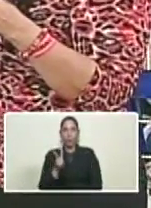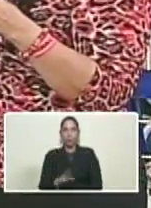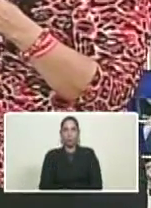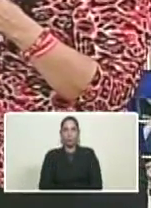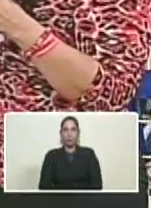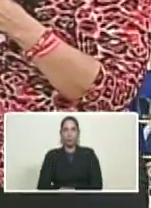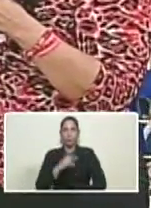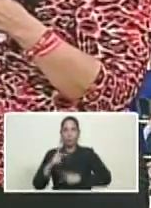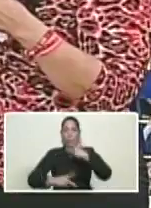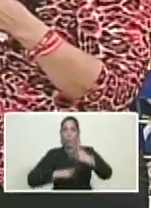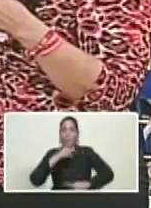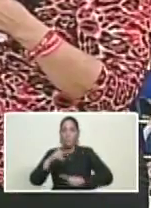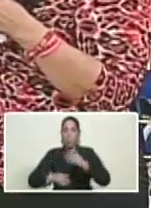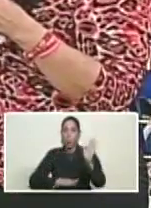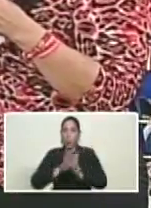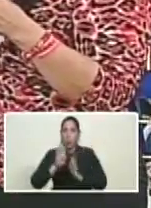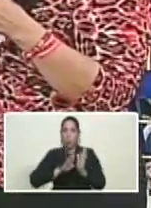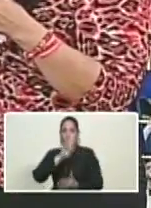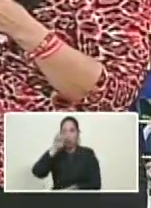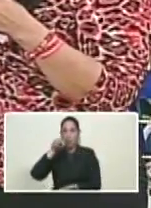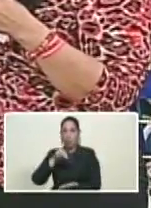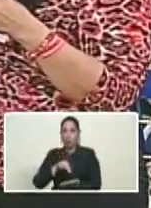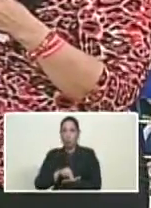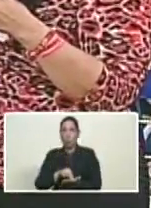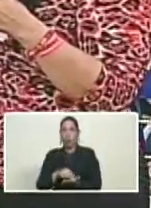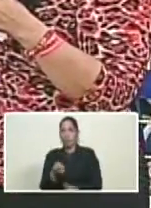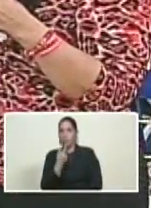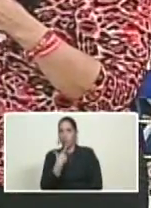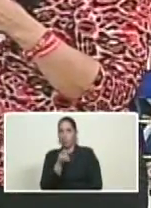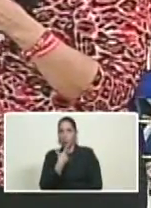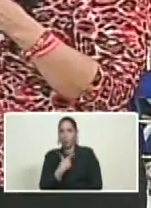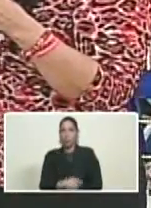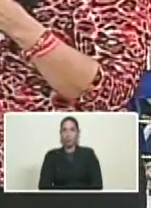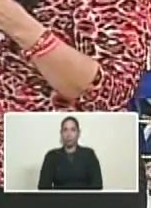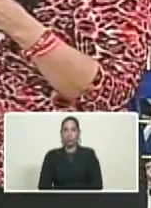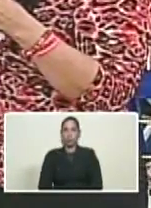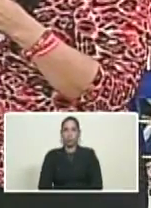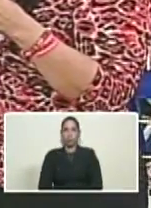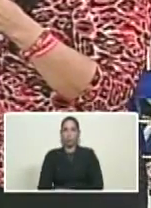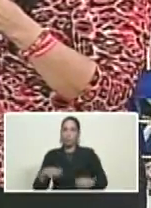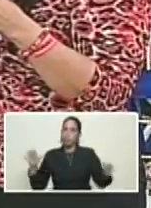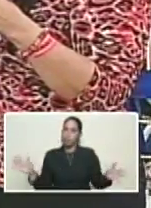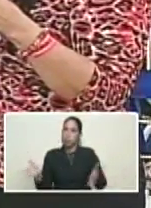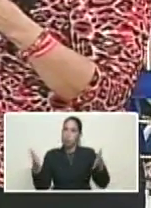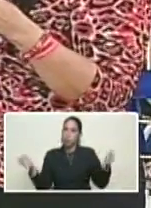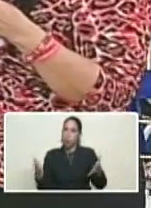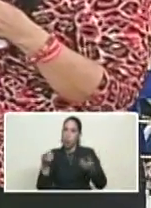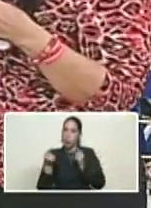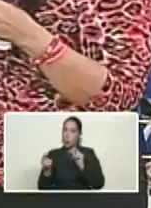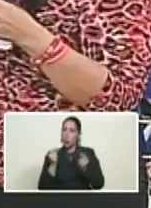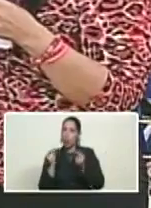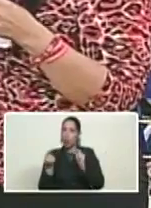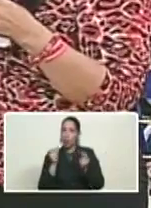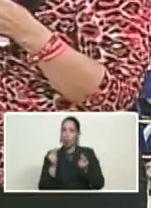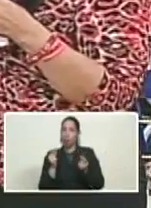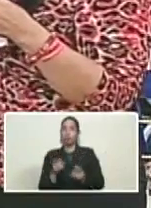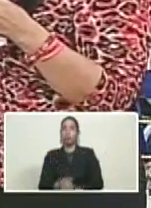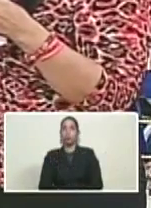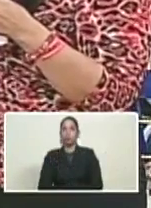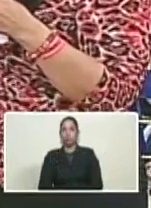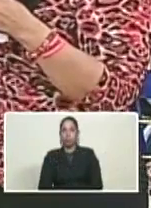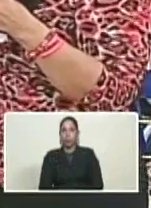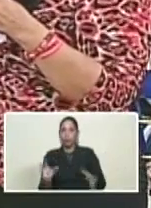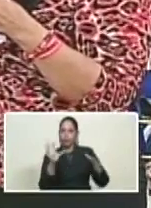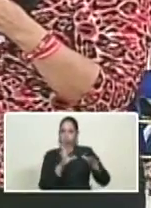la producción nacional de medicamentos e insumos, se promueve el diálogo para alianzas